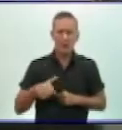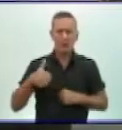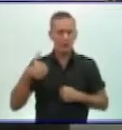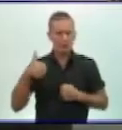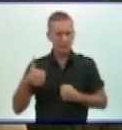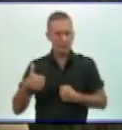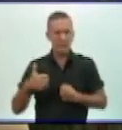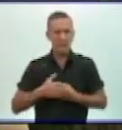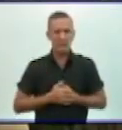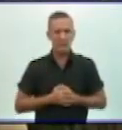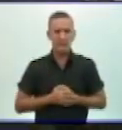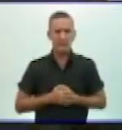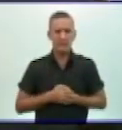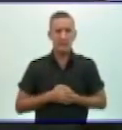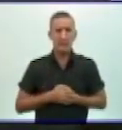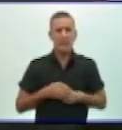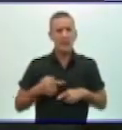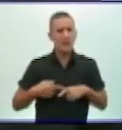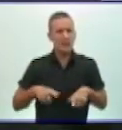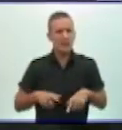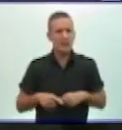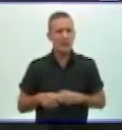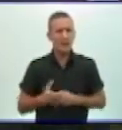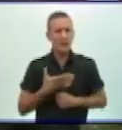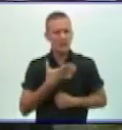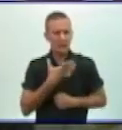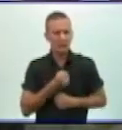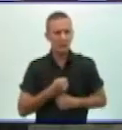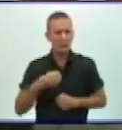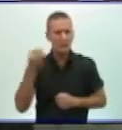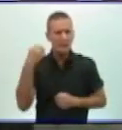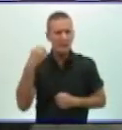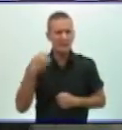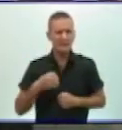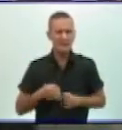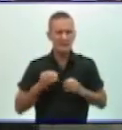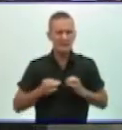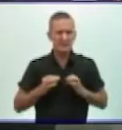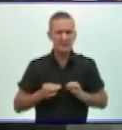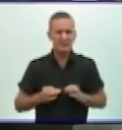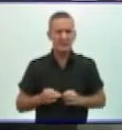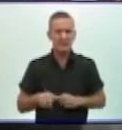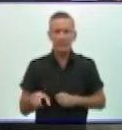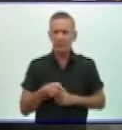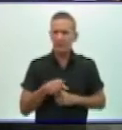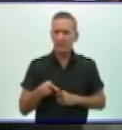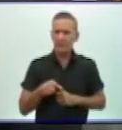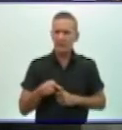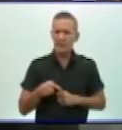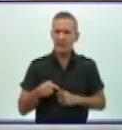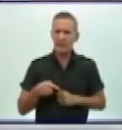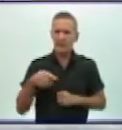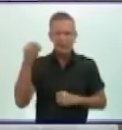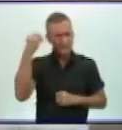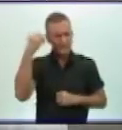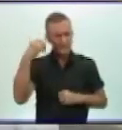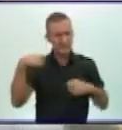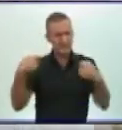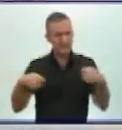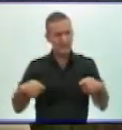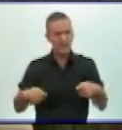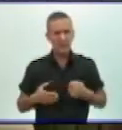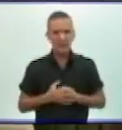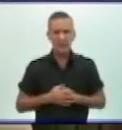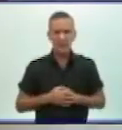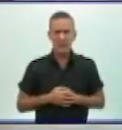Eso está muy bien. Pero a ver, me gustaría saber exactamente qué es para ustedes el sentido del deber. Bueno, para mí